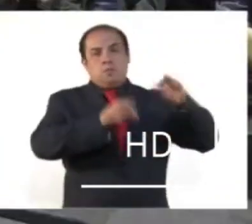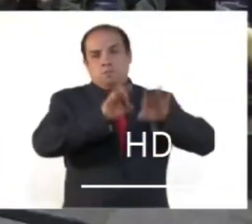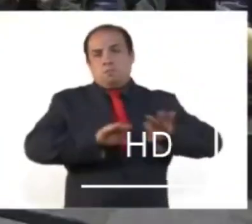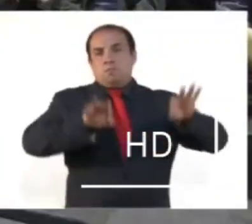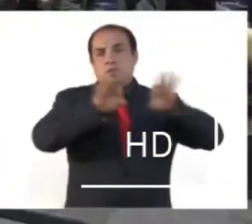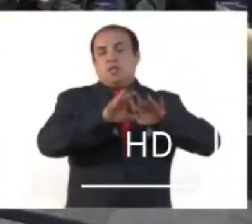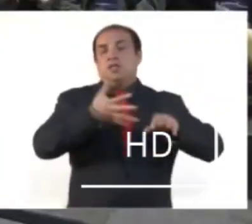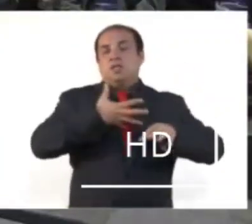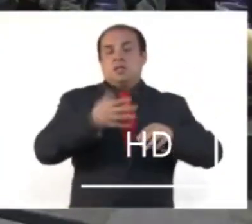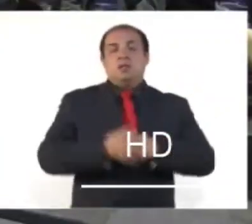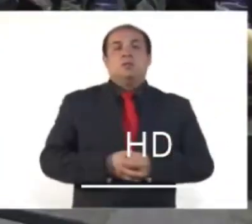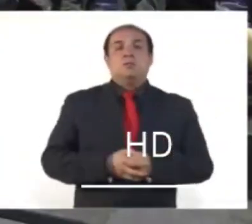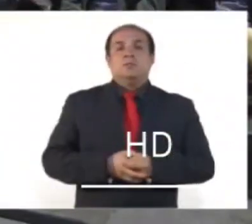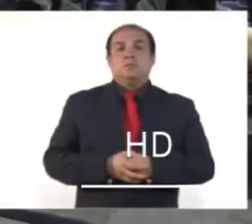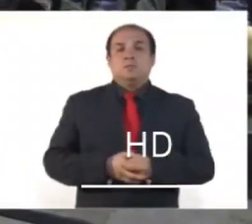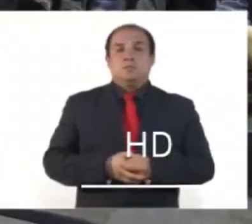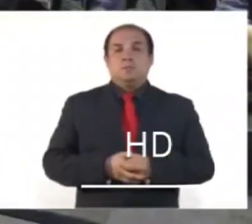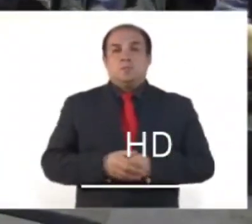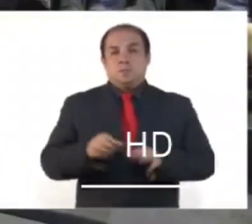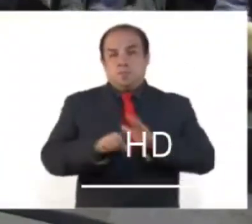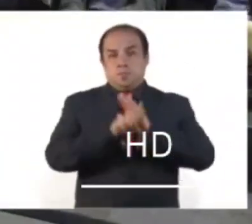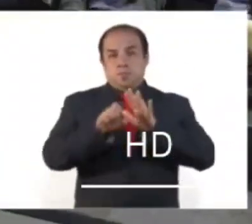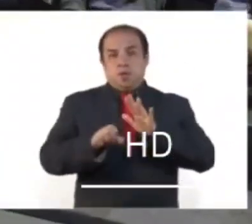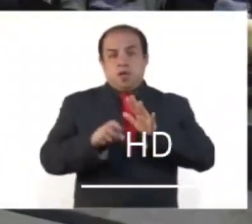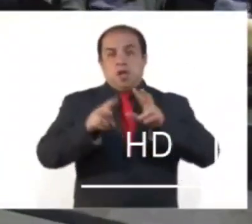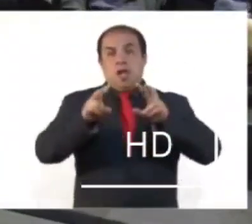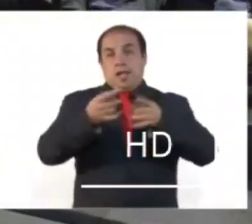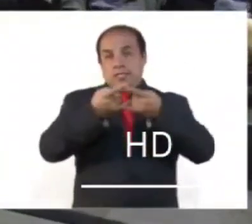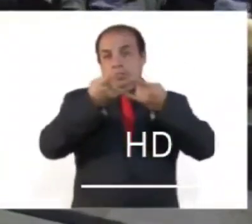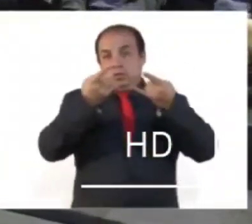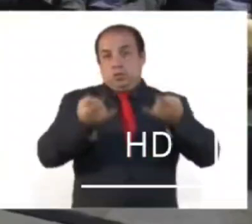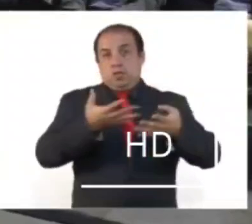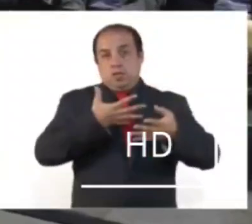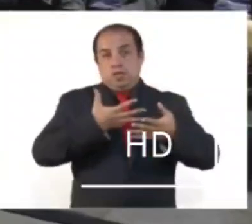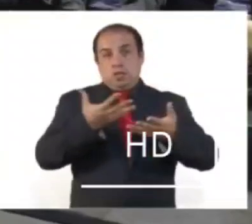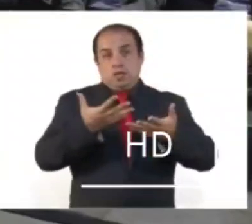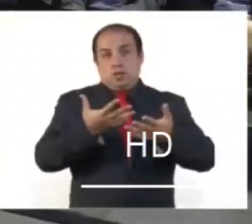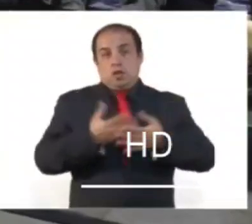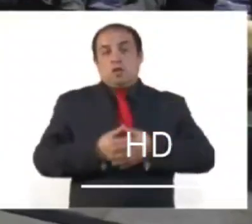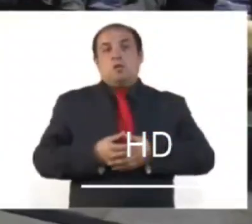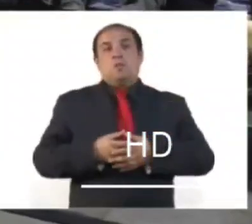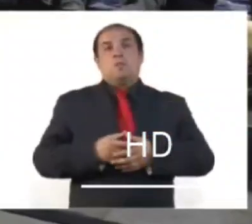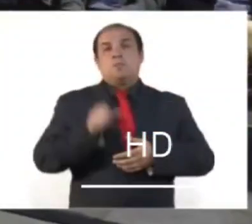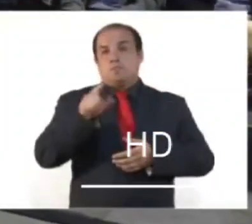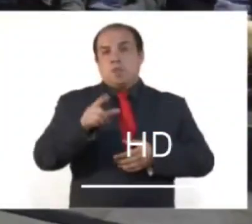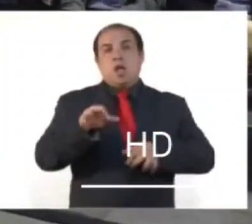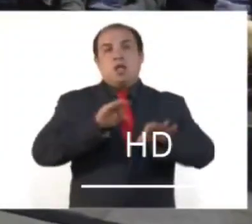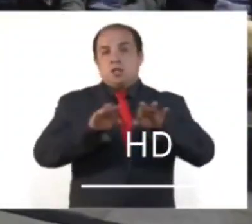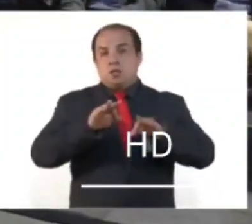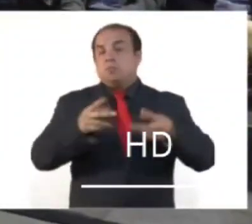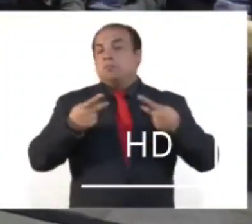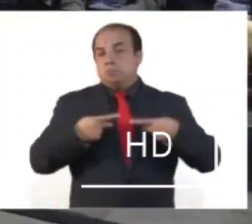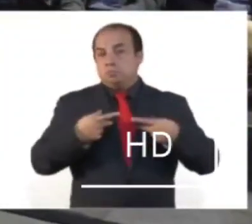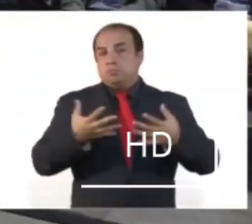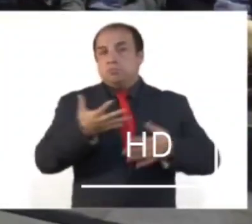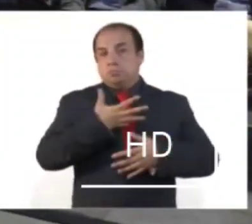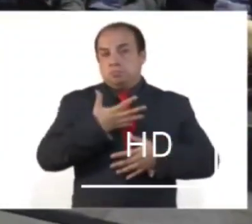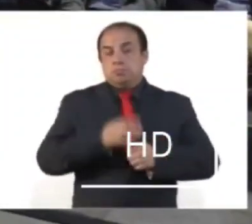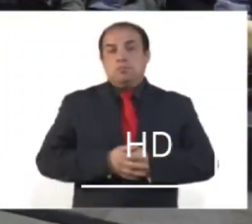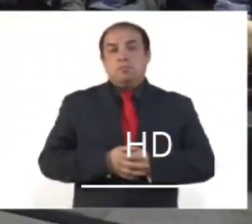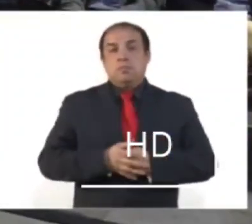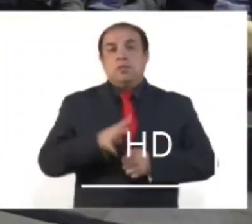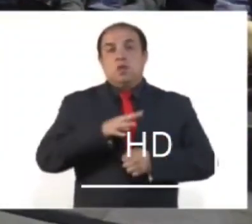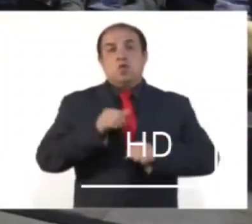importantes. Un elemento que se ha forjado históricamente es un buen capital humano, es decir, tenemos